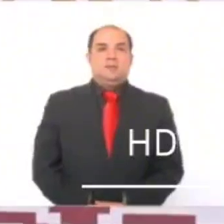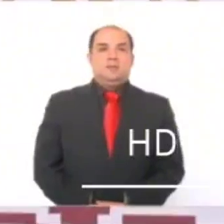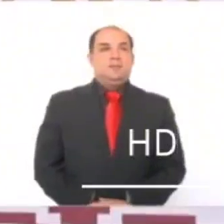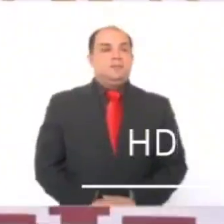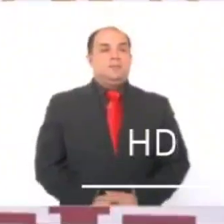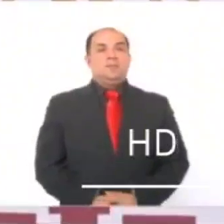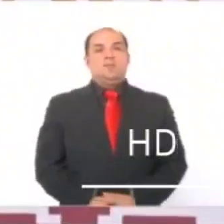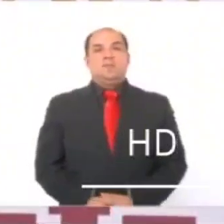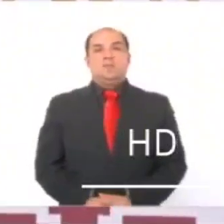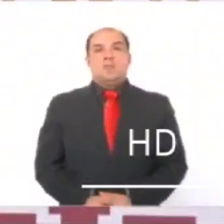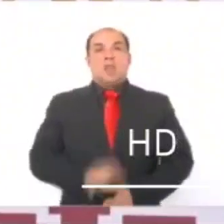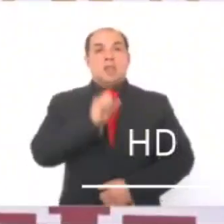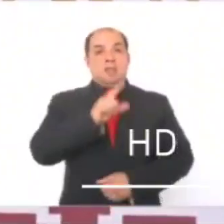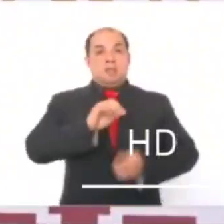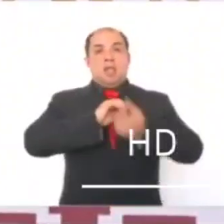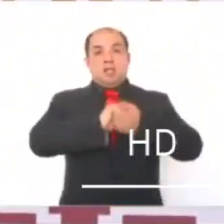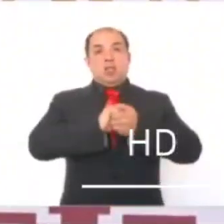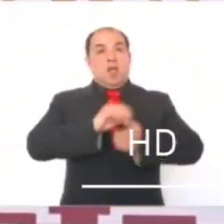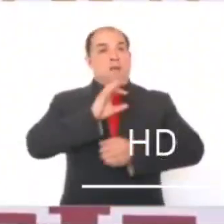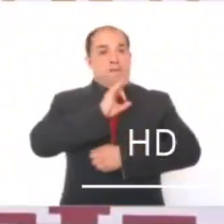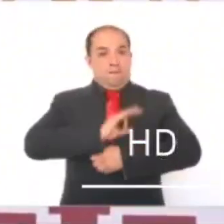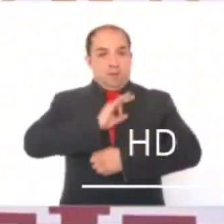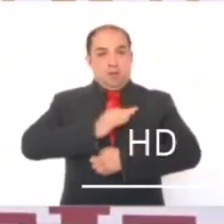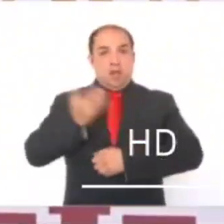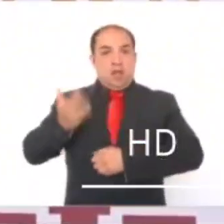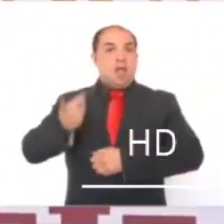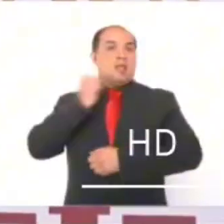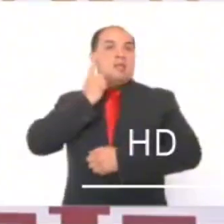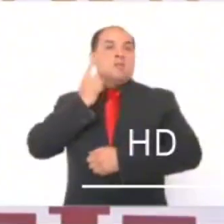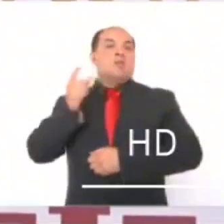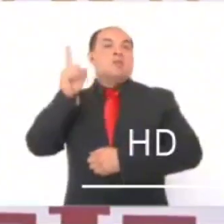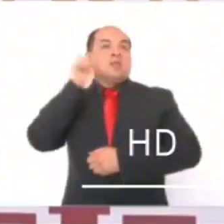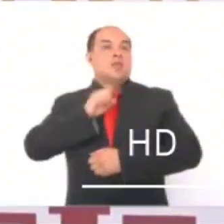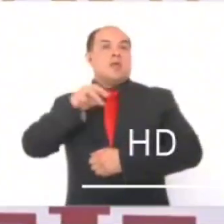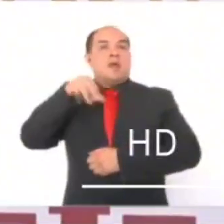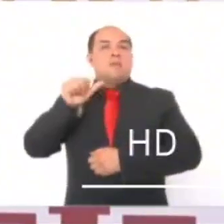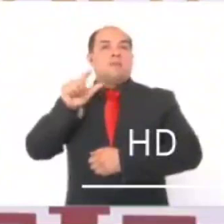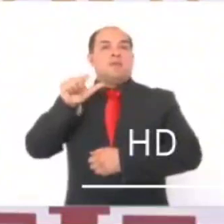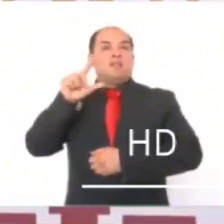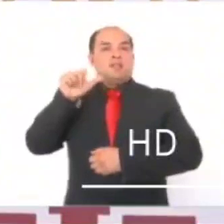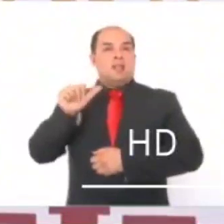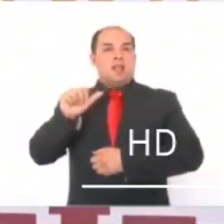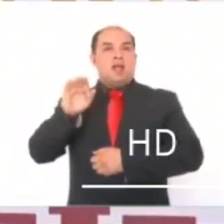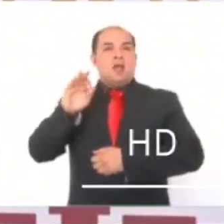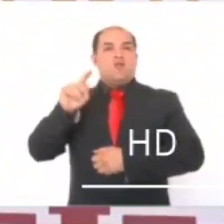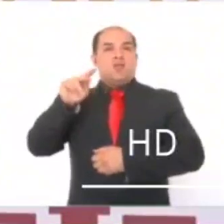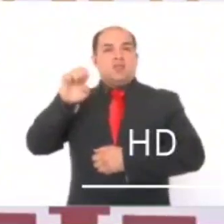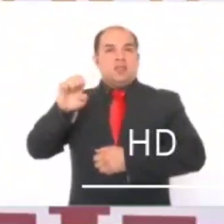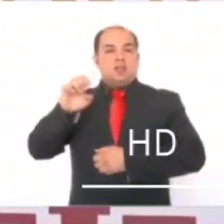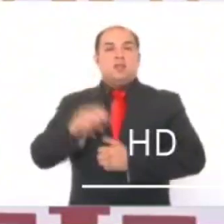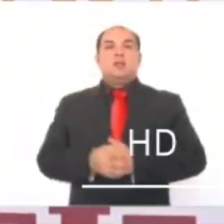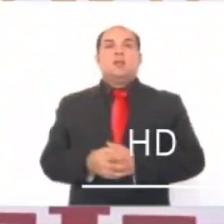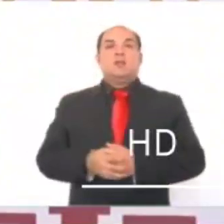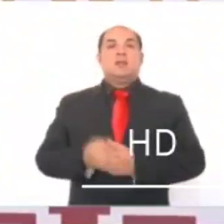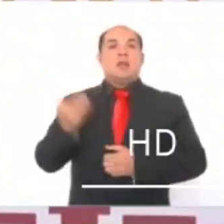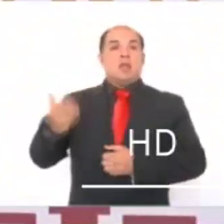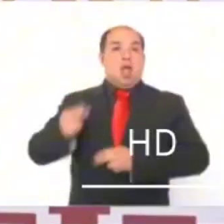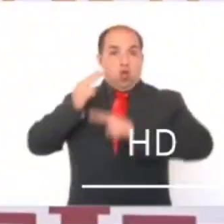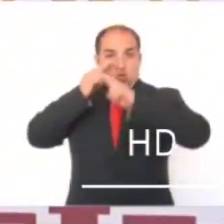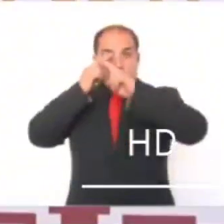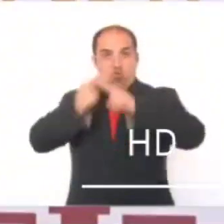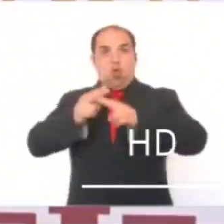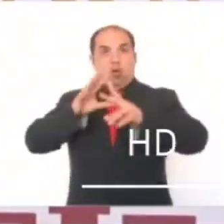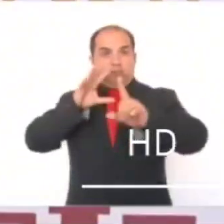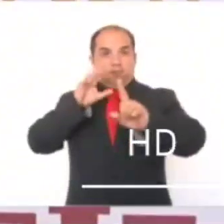Saludo también y felicito a la diputada Marcela Fuente, porque en honor a la